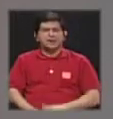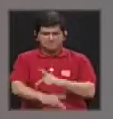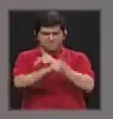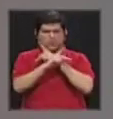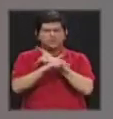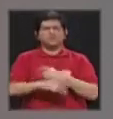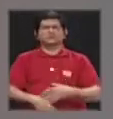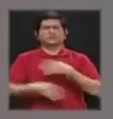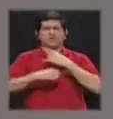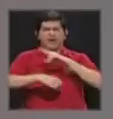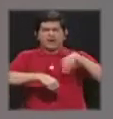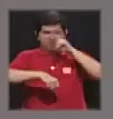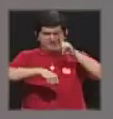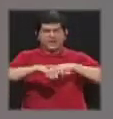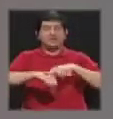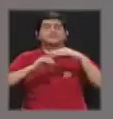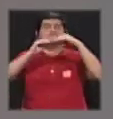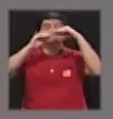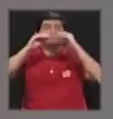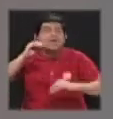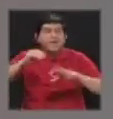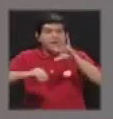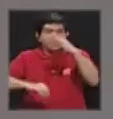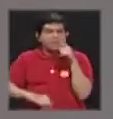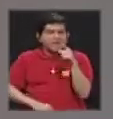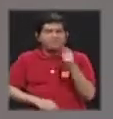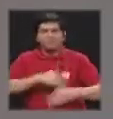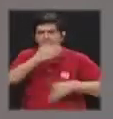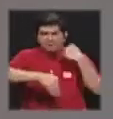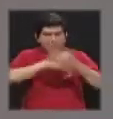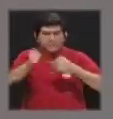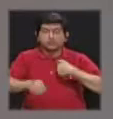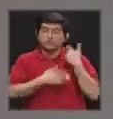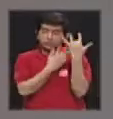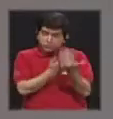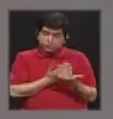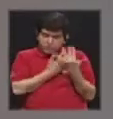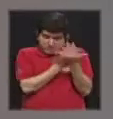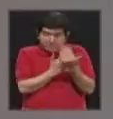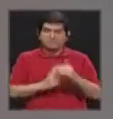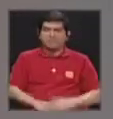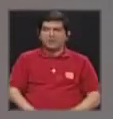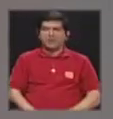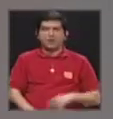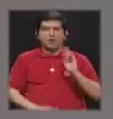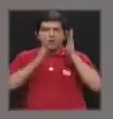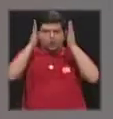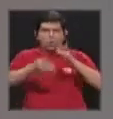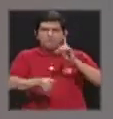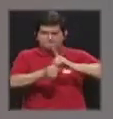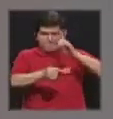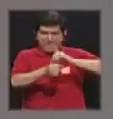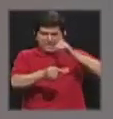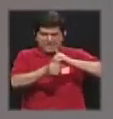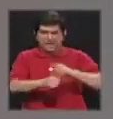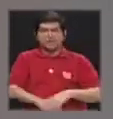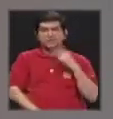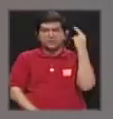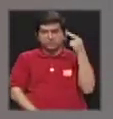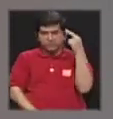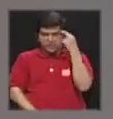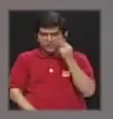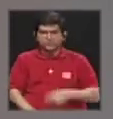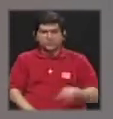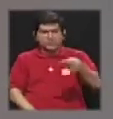intereses de la nación, y menos de la forma en que se ha dado este trámite. Yo esperaría que mis compañeros diputados, dado